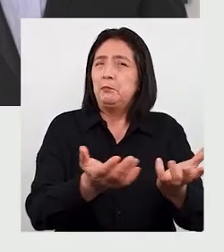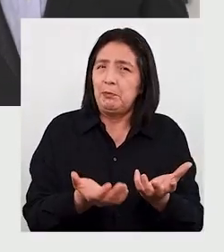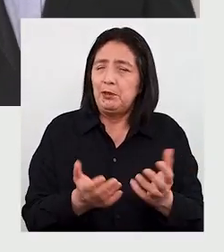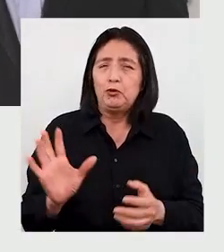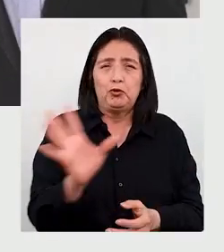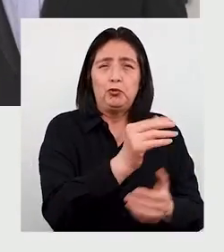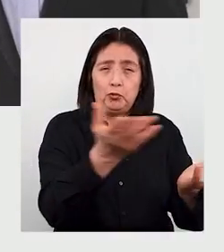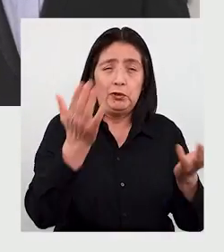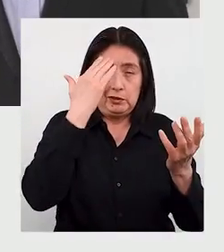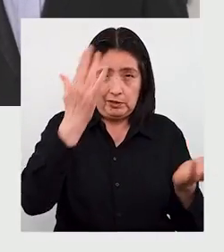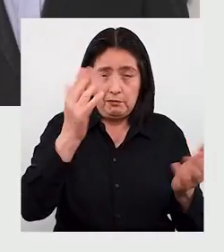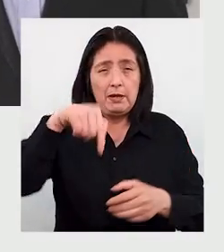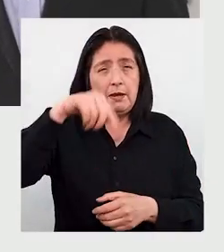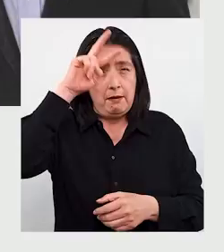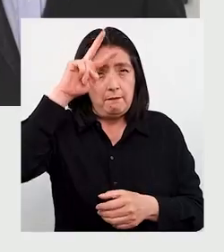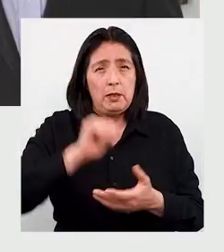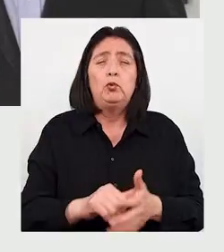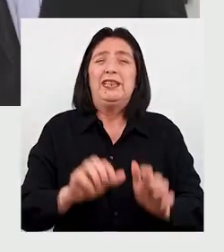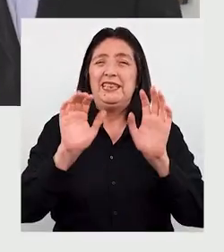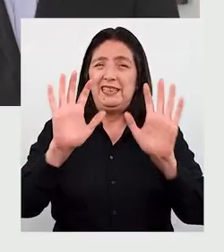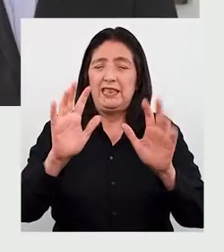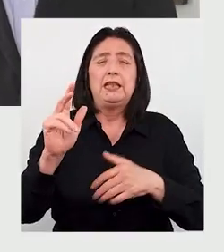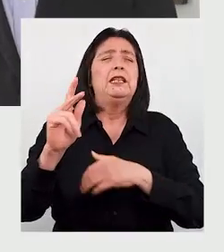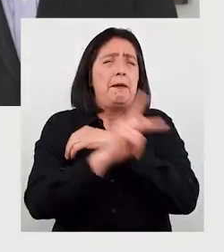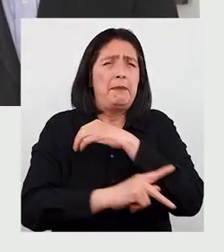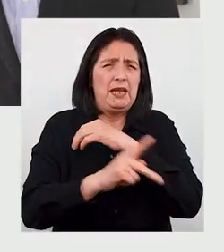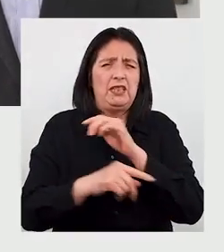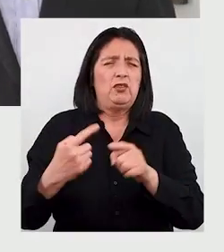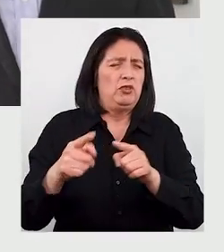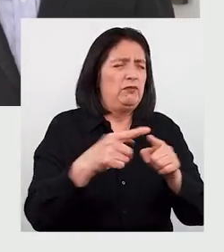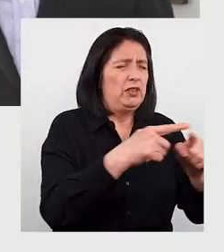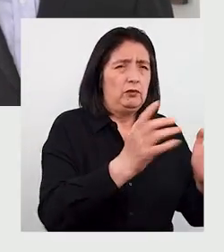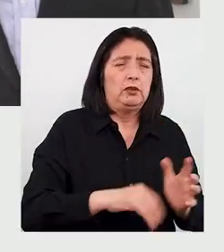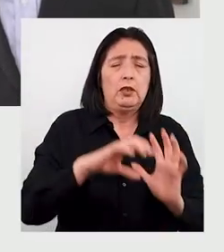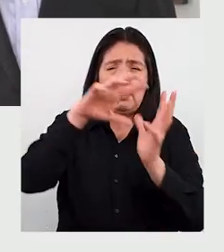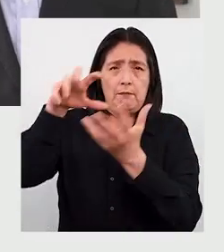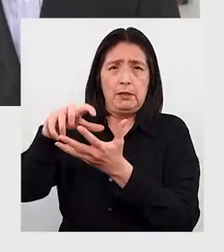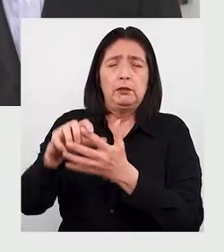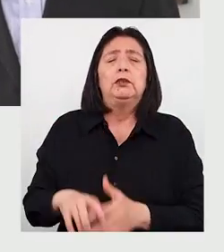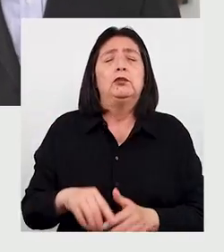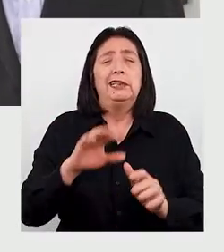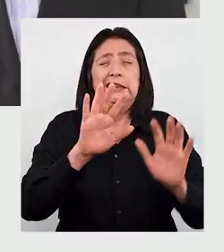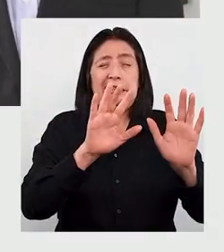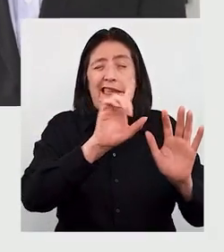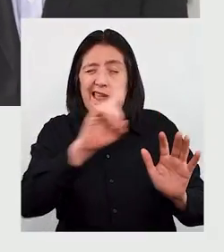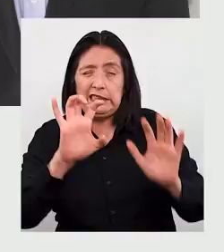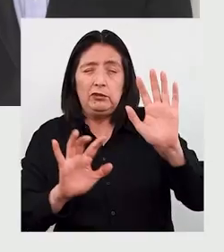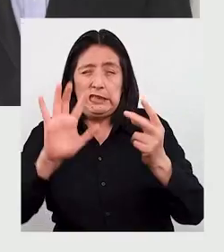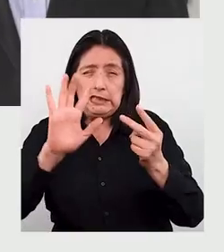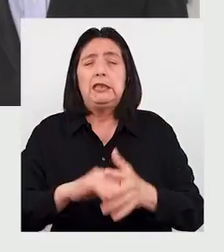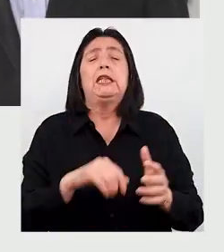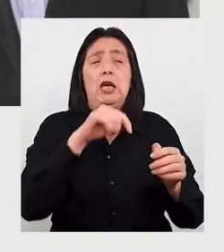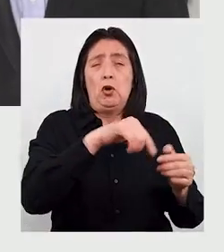Bienvenidos todos. Como saben, el Perú es uno de los 10 países megadiversos en el planeta. Tiene 84 de las 117 zonas de